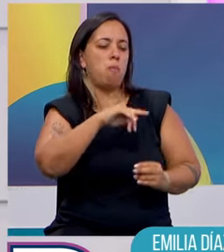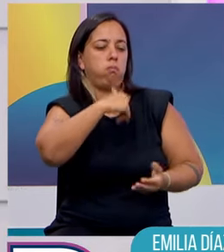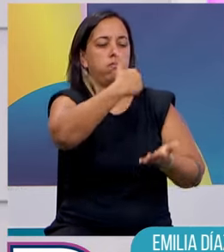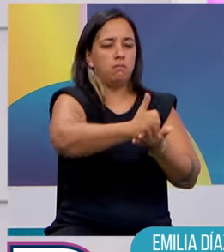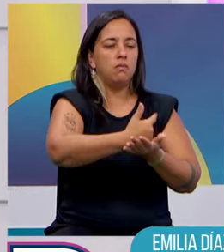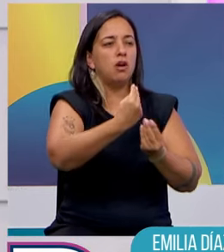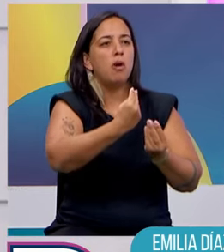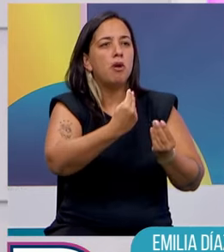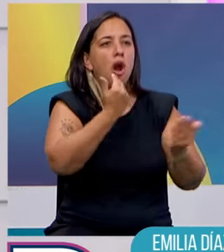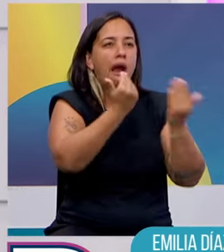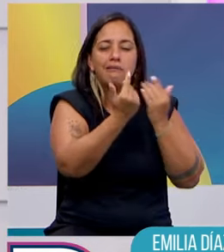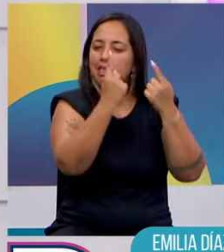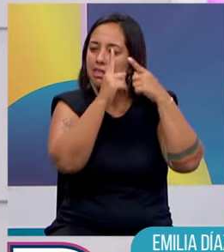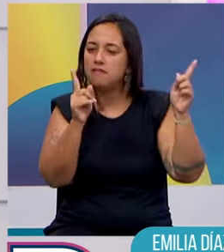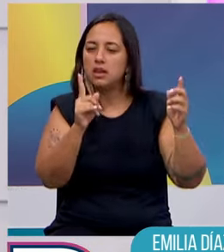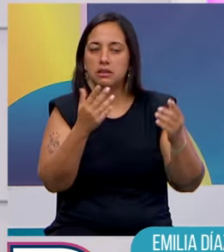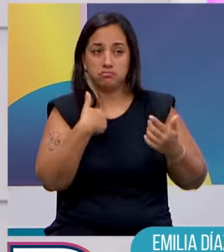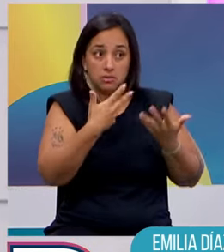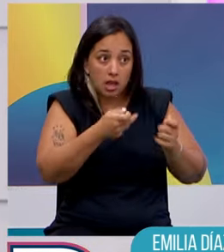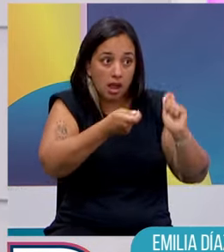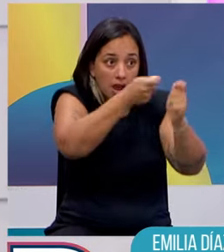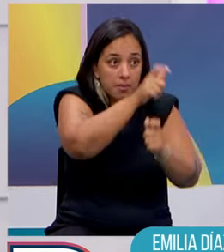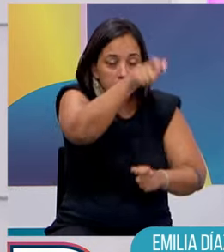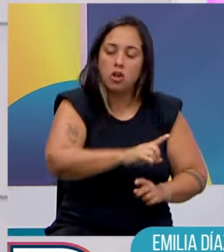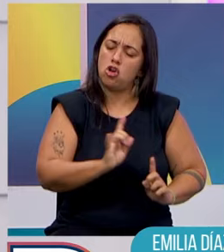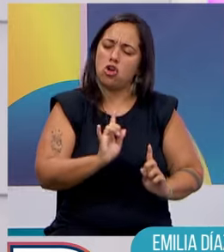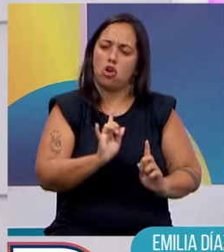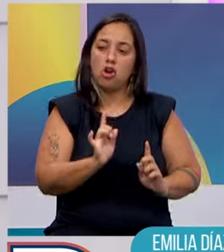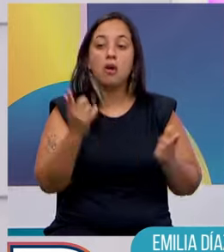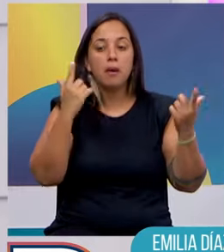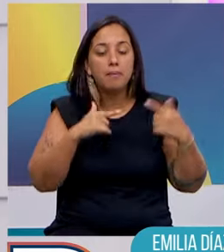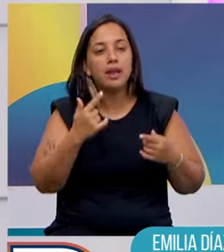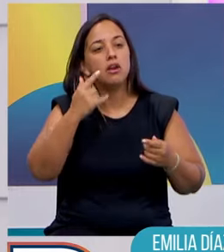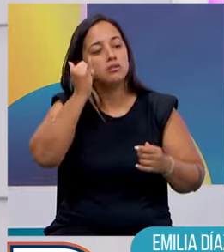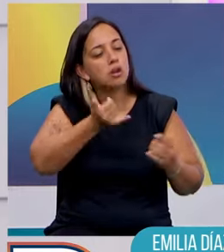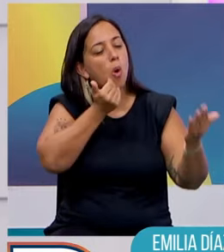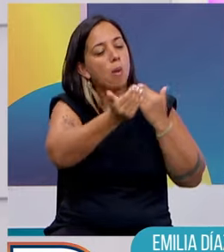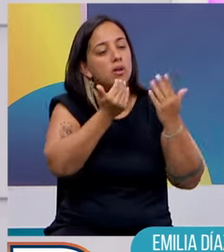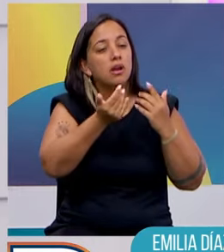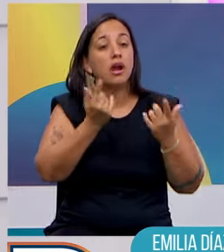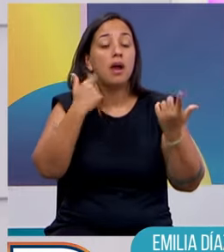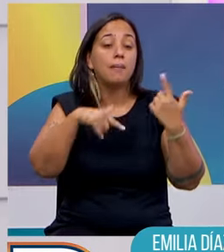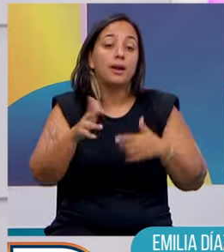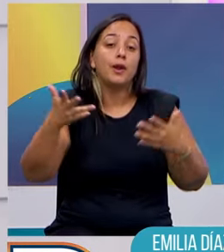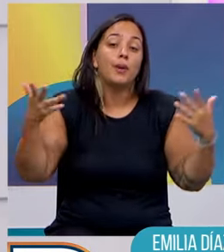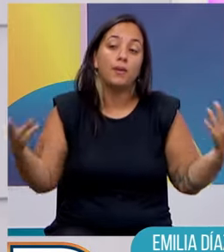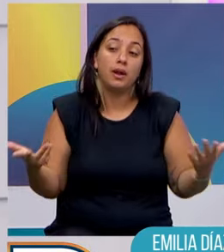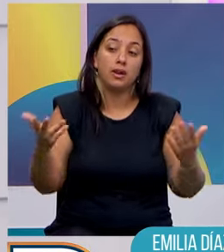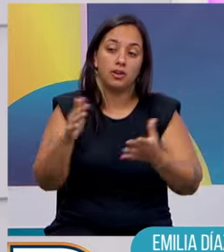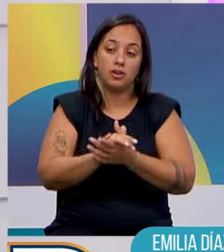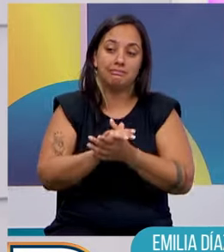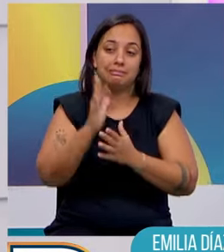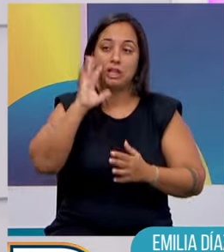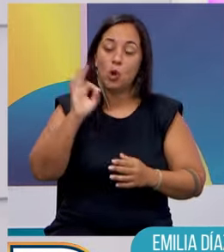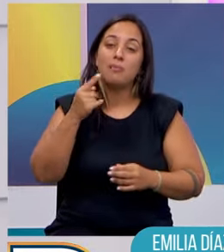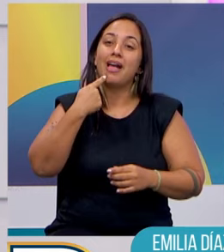pero si hay algo para adelante, es el mañana. Va a amanecer, ya lo dice Blanca Rodríguez. Perdón, qué nombre hay de